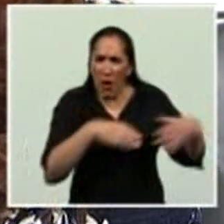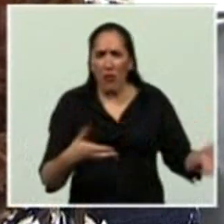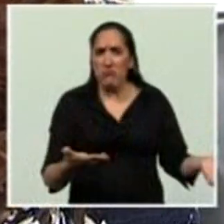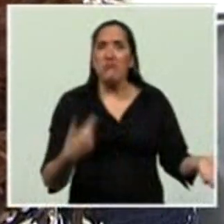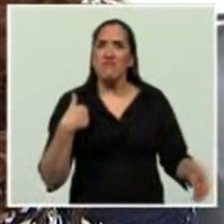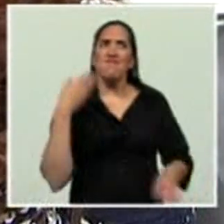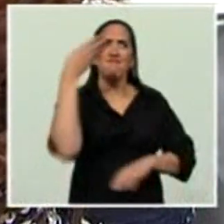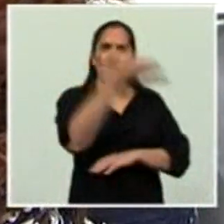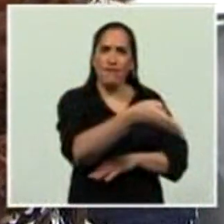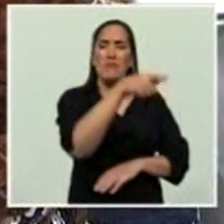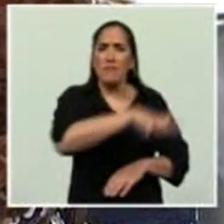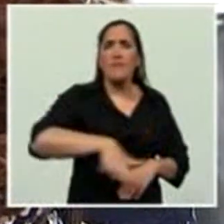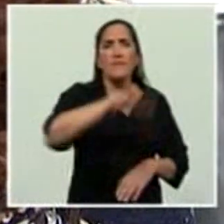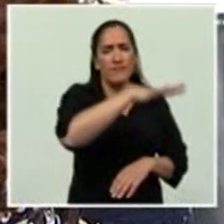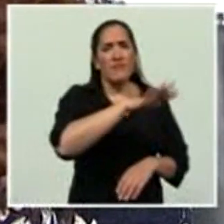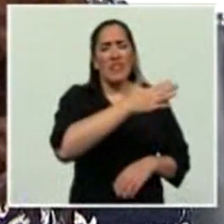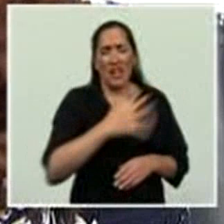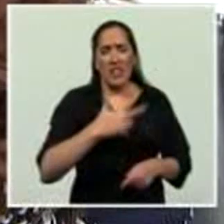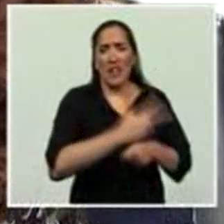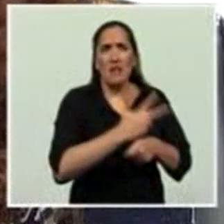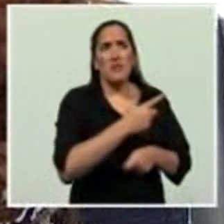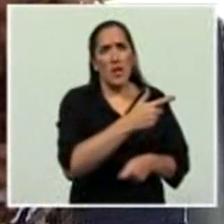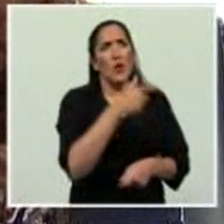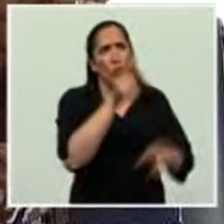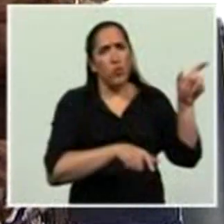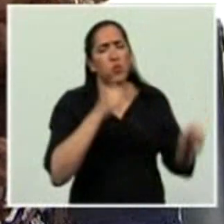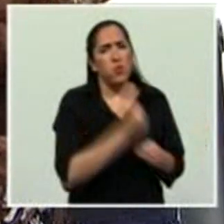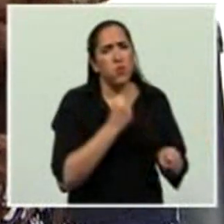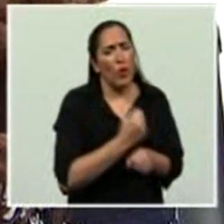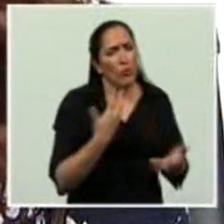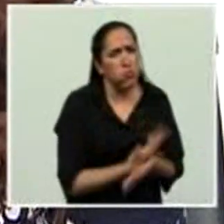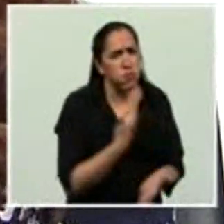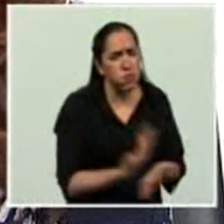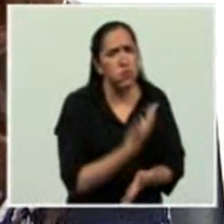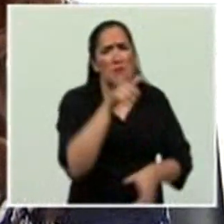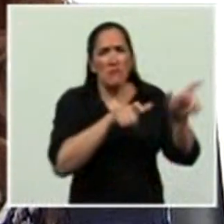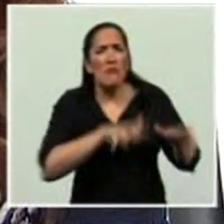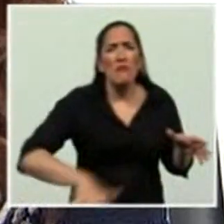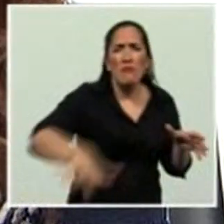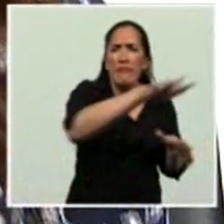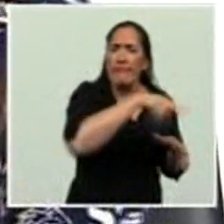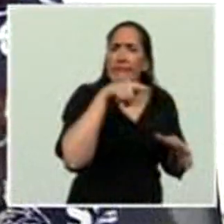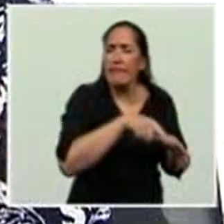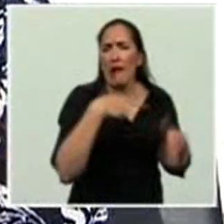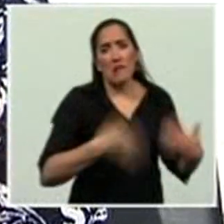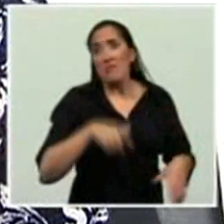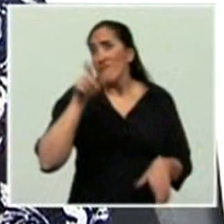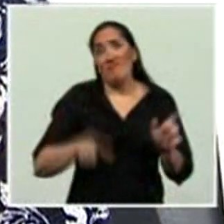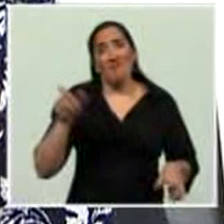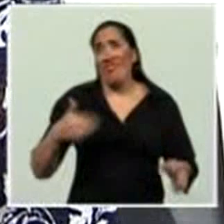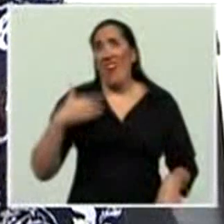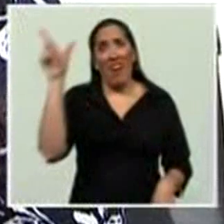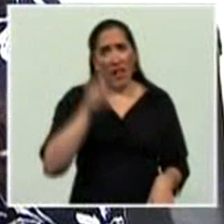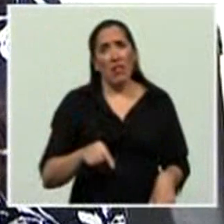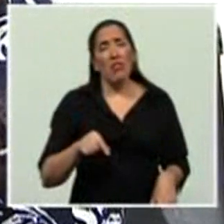tercero que sufrió mucho los trabajadores sufrieron mucho también la población de Río tercero los argentinos